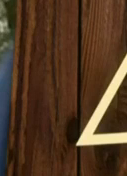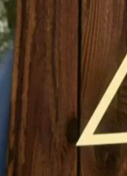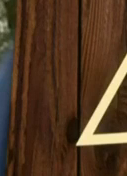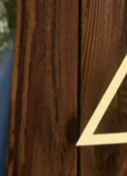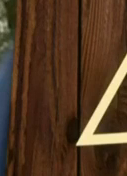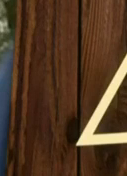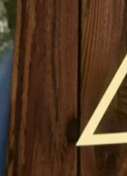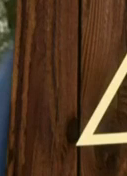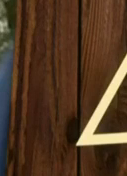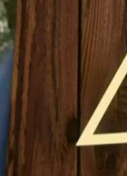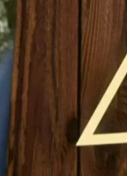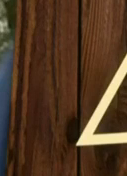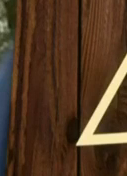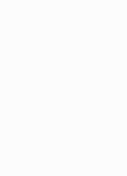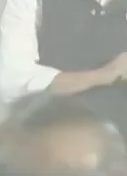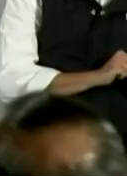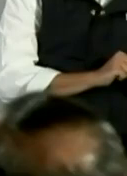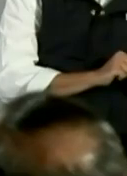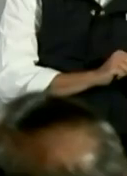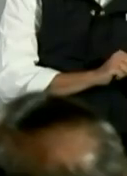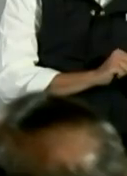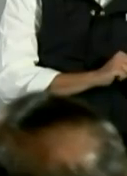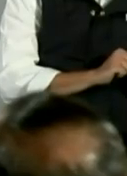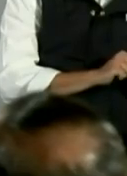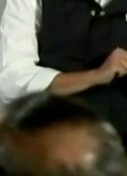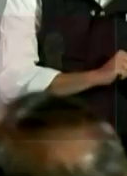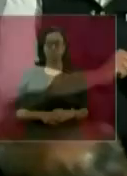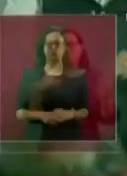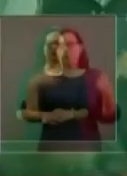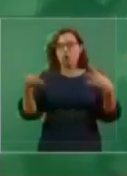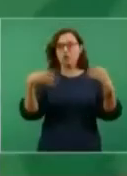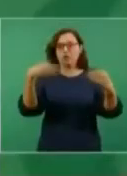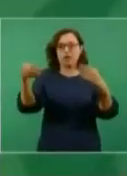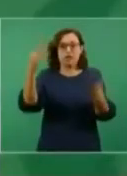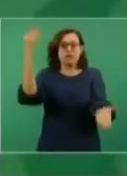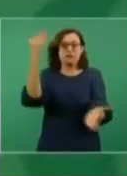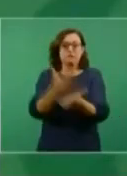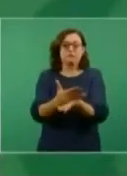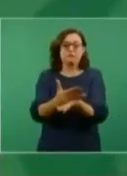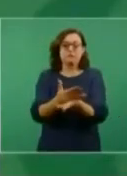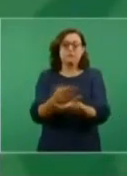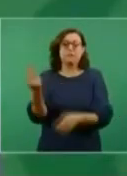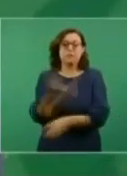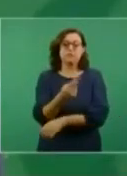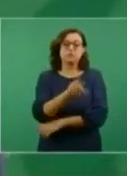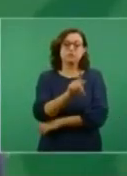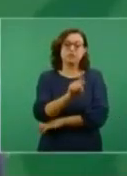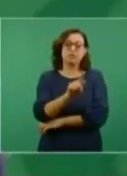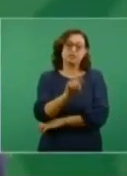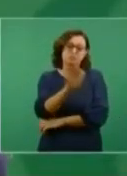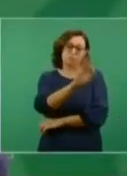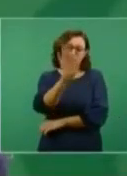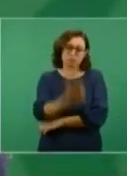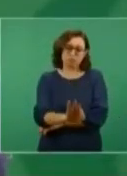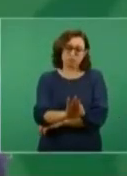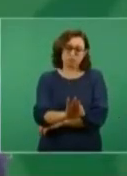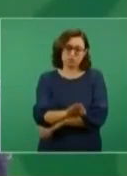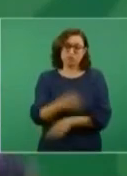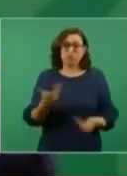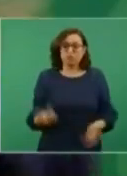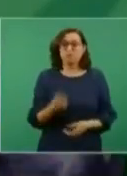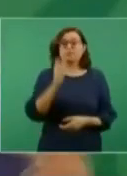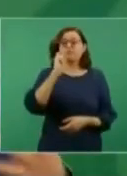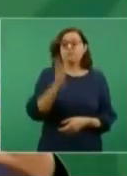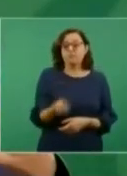según vaya siendo necesario. Tras 15 meses de conferencias, se ha mantenido a la población informada de la pandemia, pero que ya se van a acabar sus